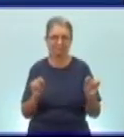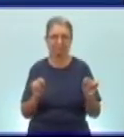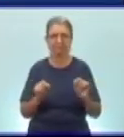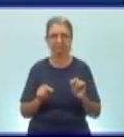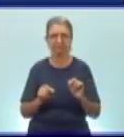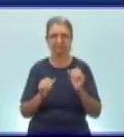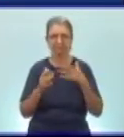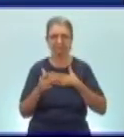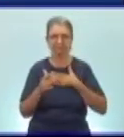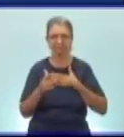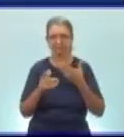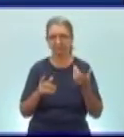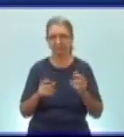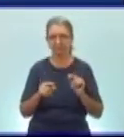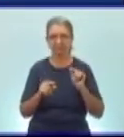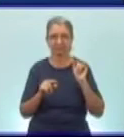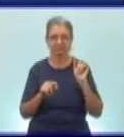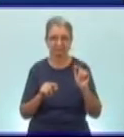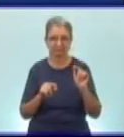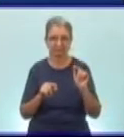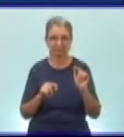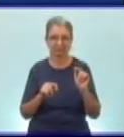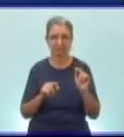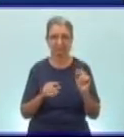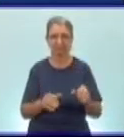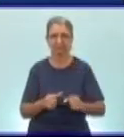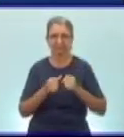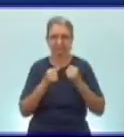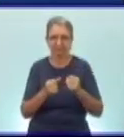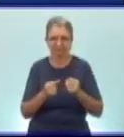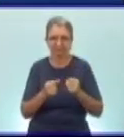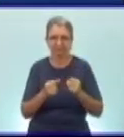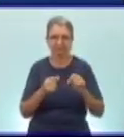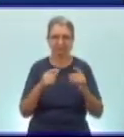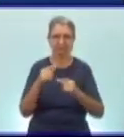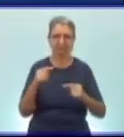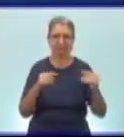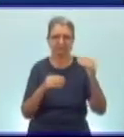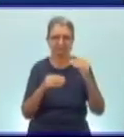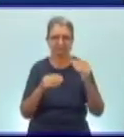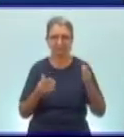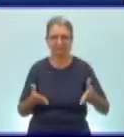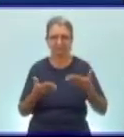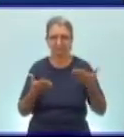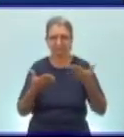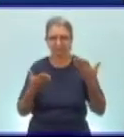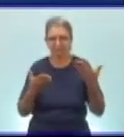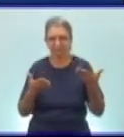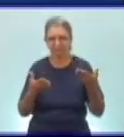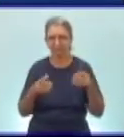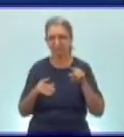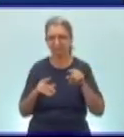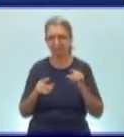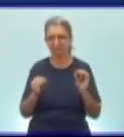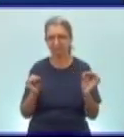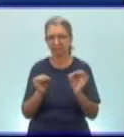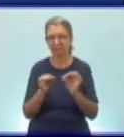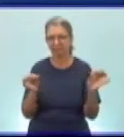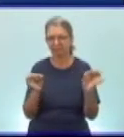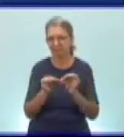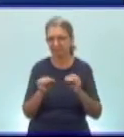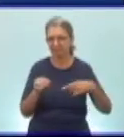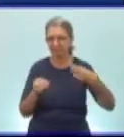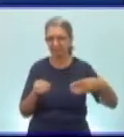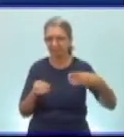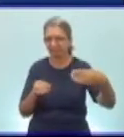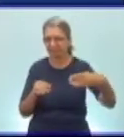partir de la comparación con las fuerzas restauradoras de los sistemas cuerpo-resorte. Fíjense que la constante elástica ahora en este caso podría hacer